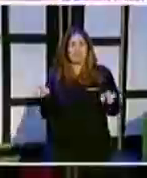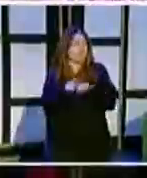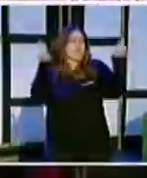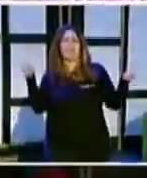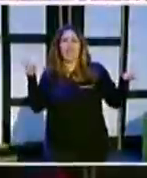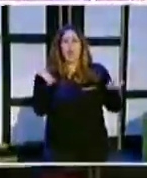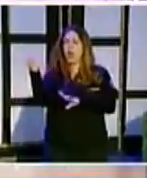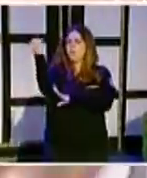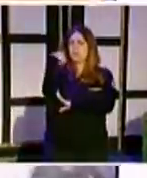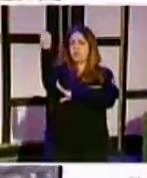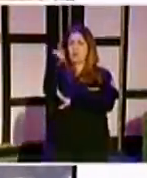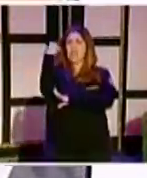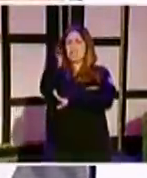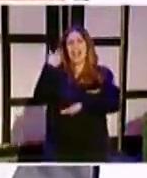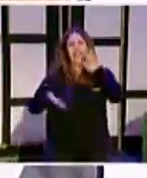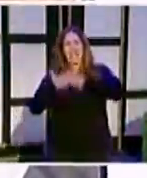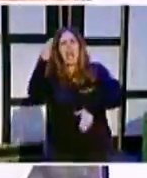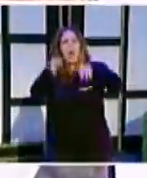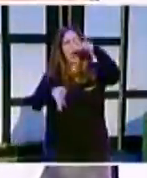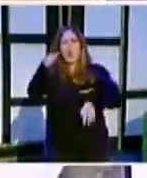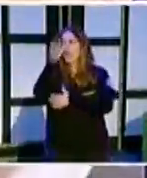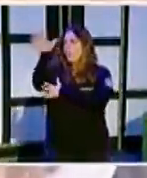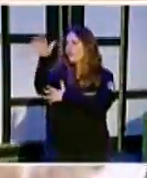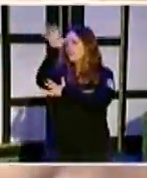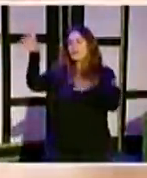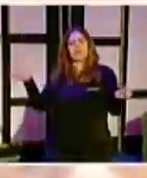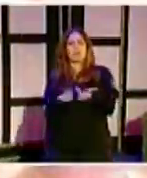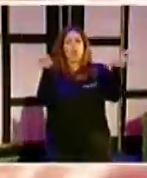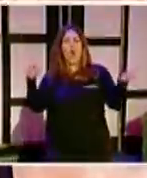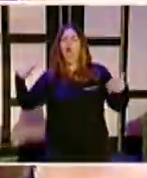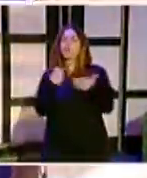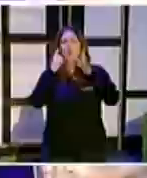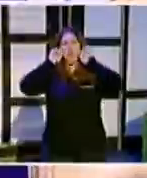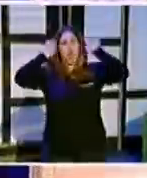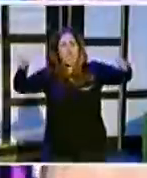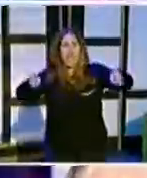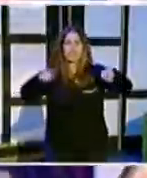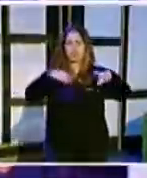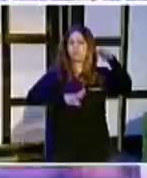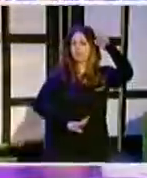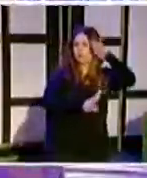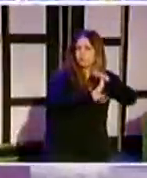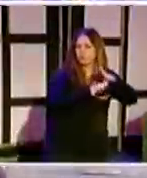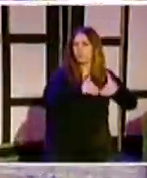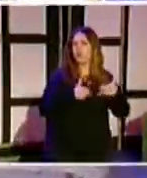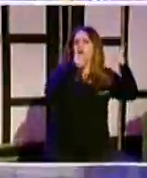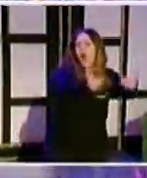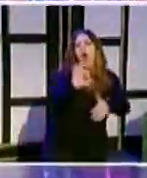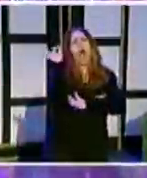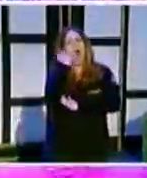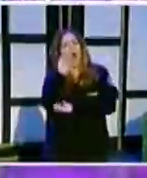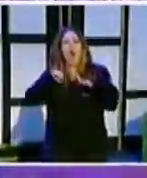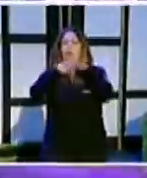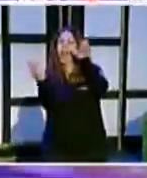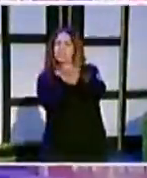da igual que en el juzgado llueva las demandas, todos sus casos son sobreseídos, se aplazan o se pasan